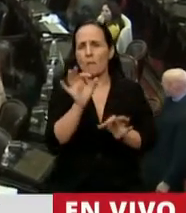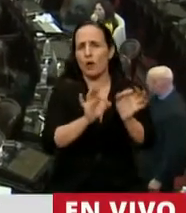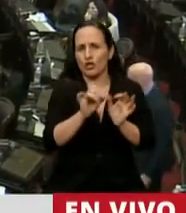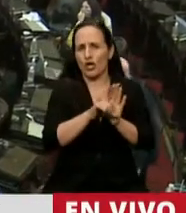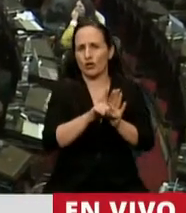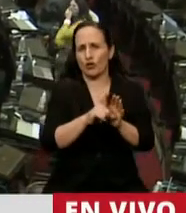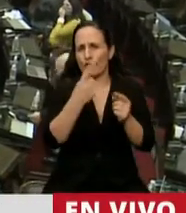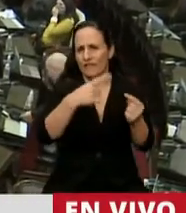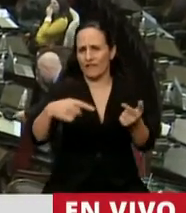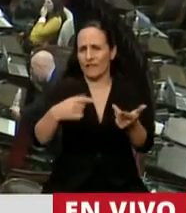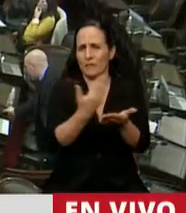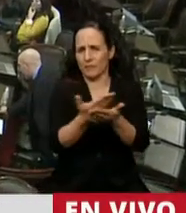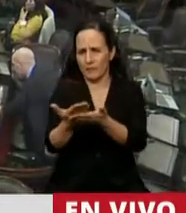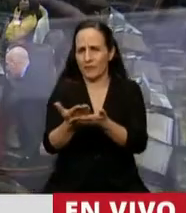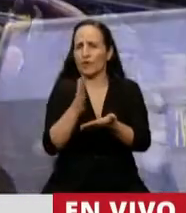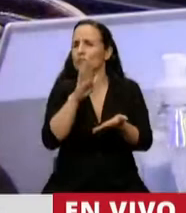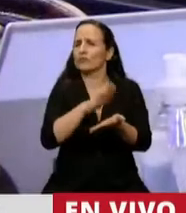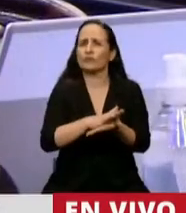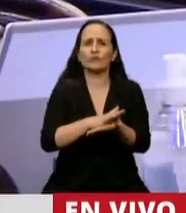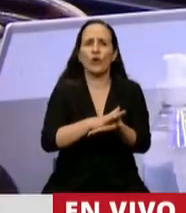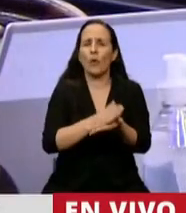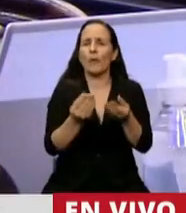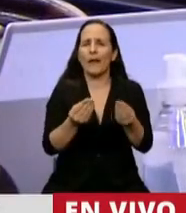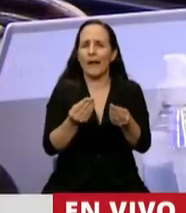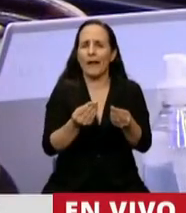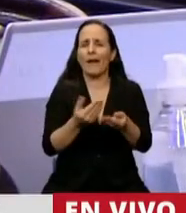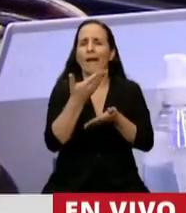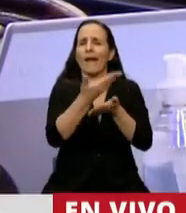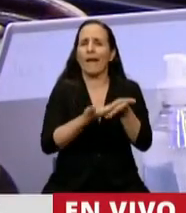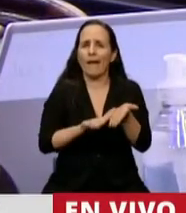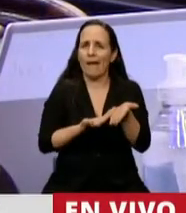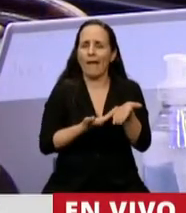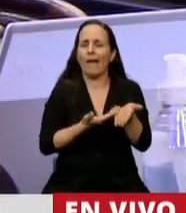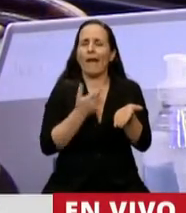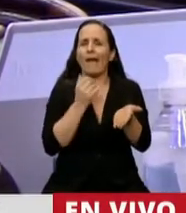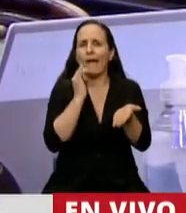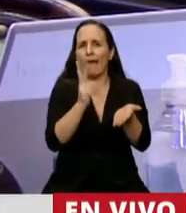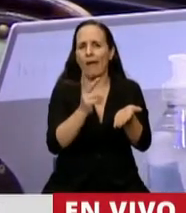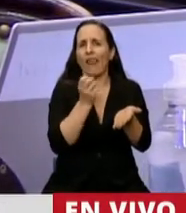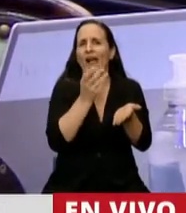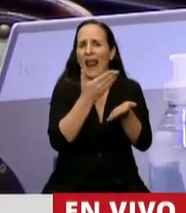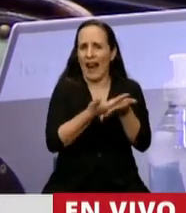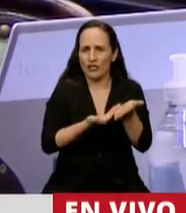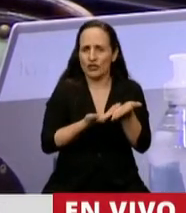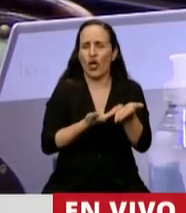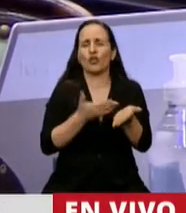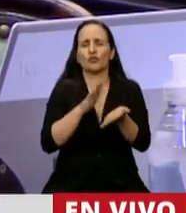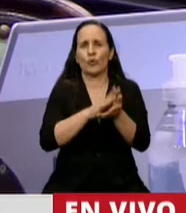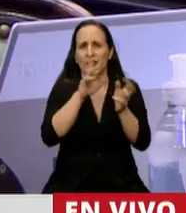proyectos que tienen que ver con la declaración con respecto a la desaparición de Facundo